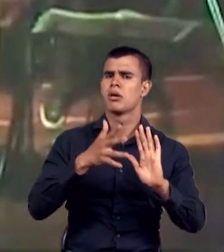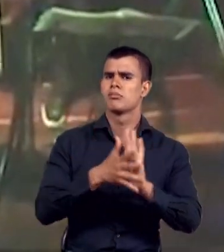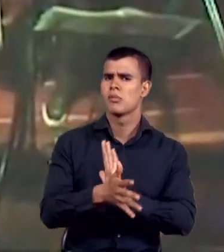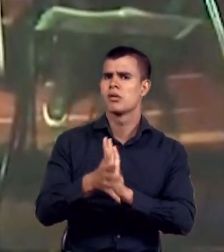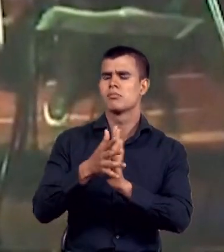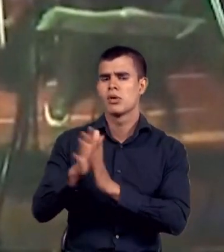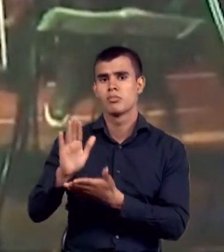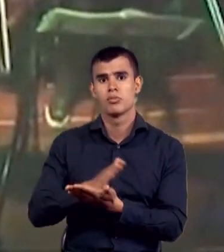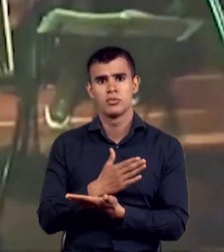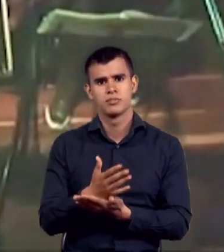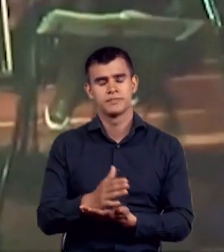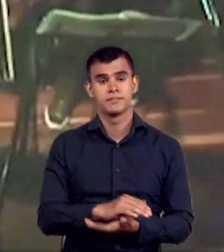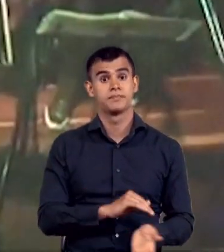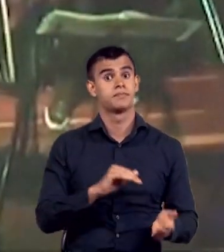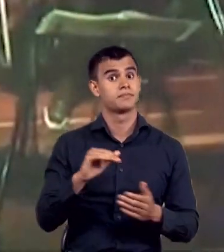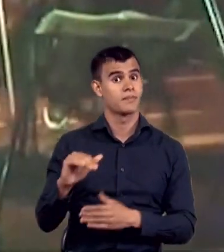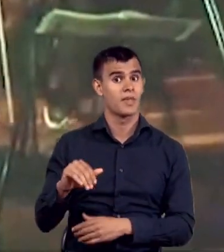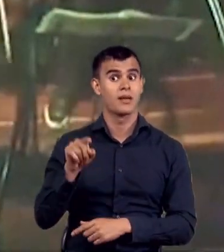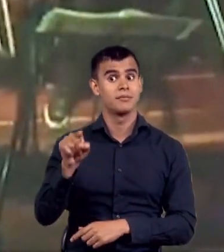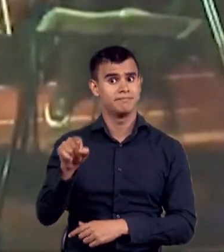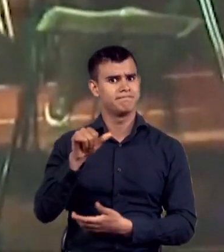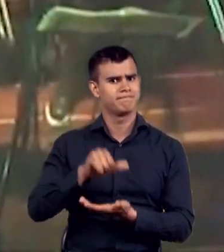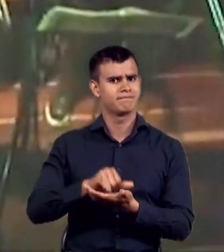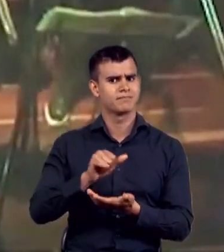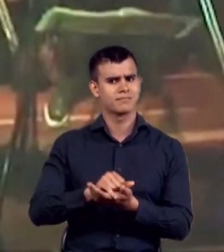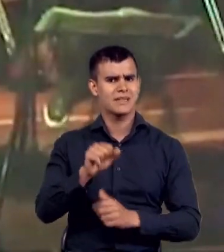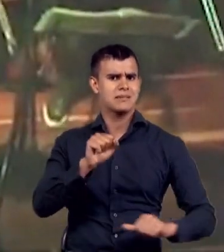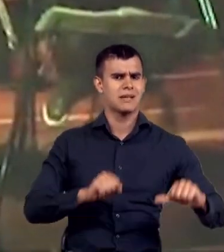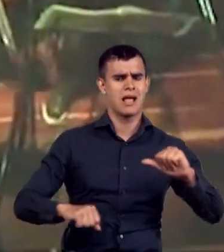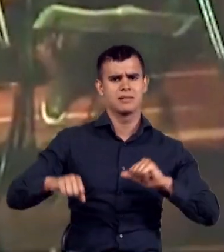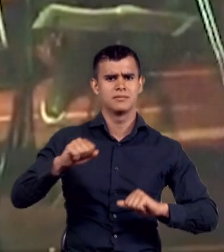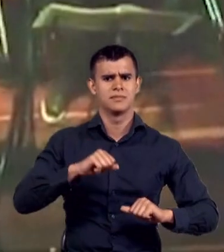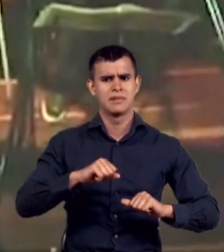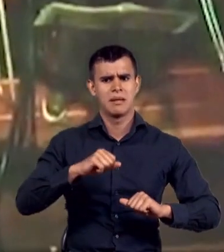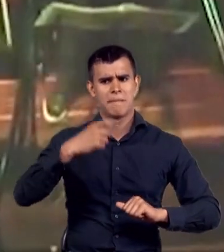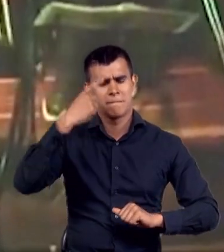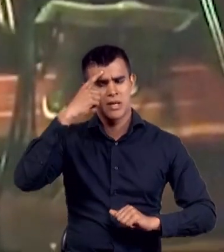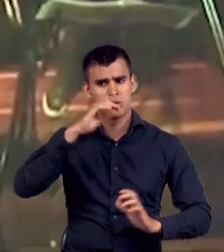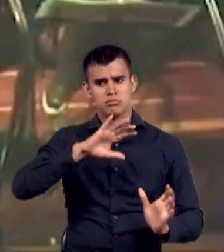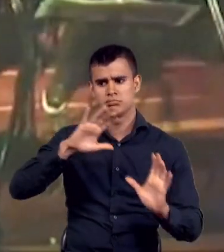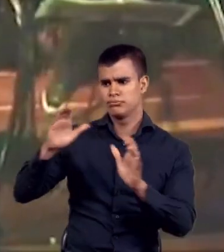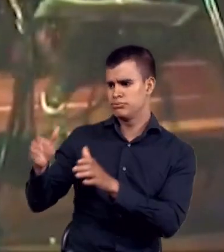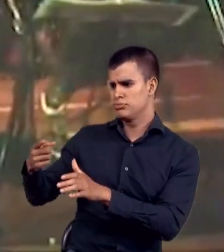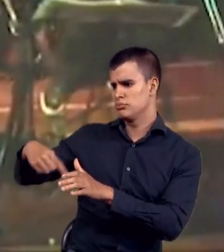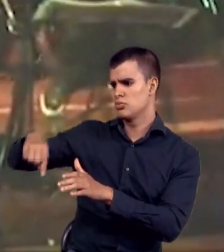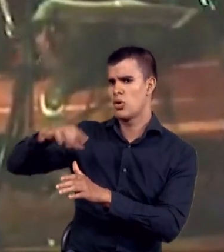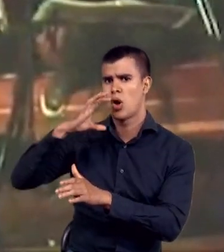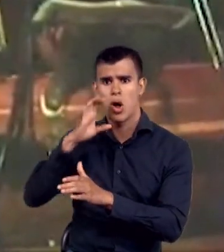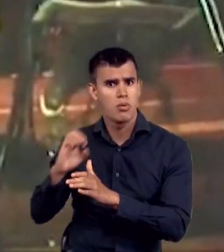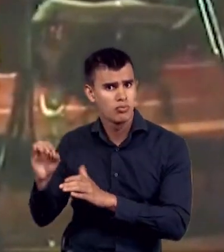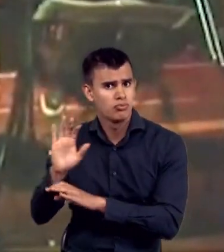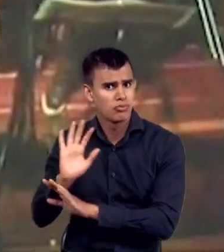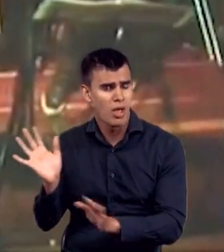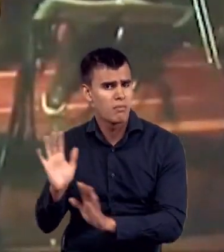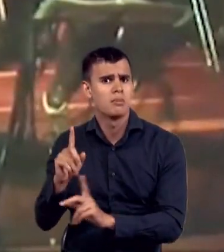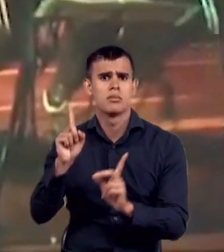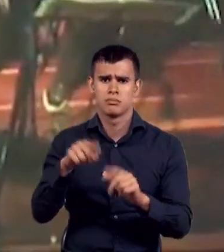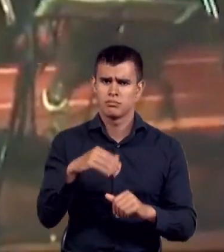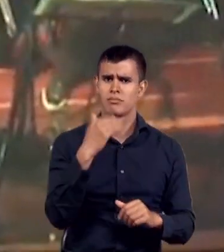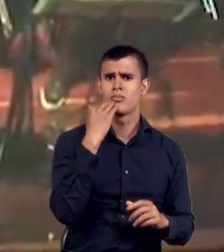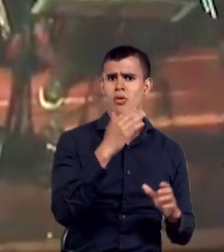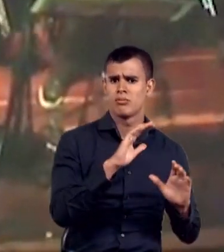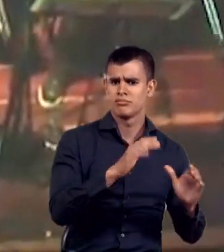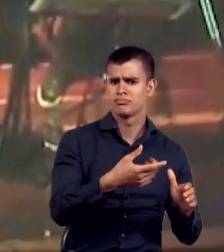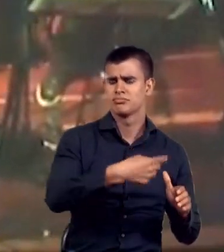la salsa, no discrimina género, edades o procedencias. Solo exige un gran talento y desbordar la pasión por sus ritmos y